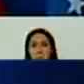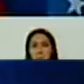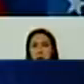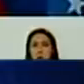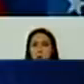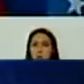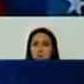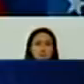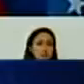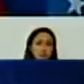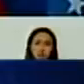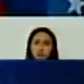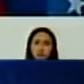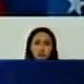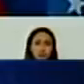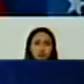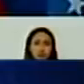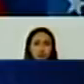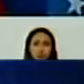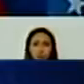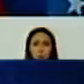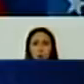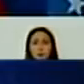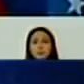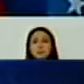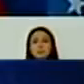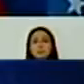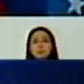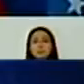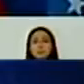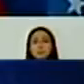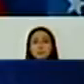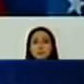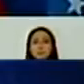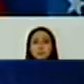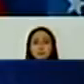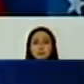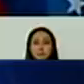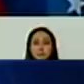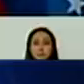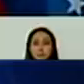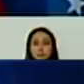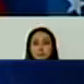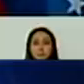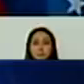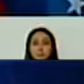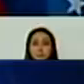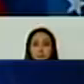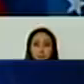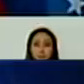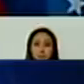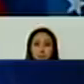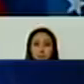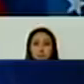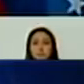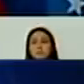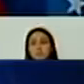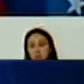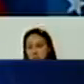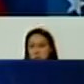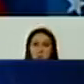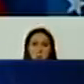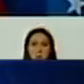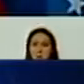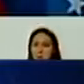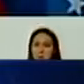el desconocimiento ígnaro, o sea, porque son, yo diría, ignorantes supinos,